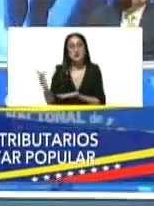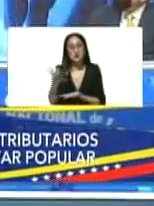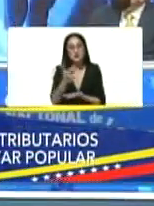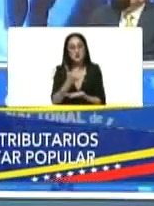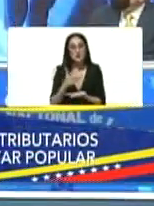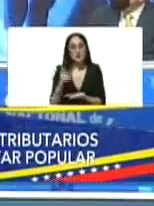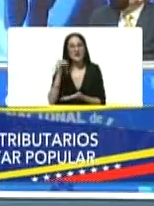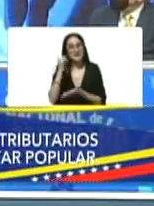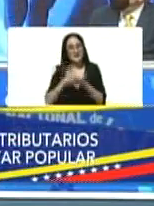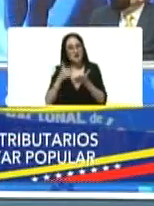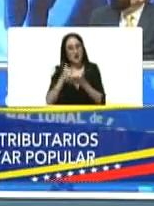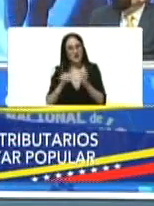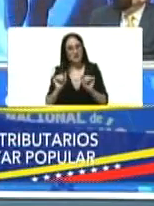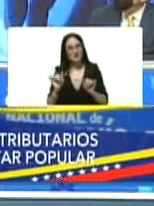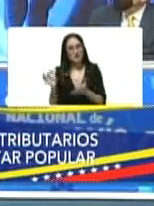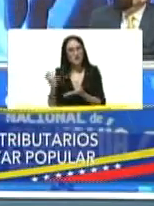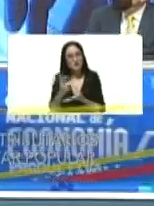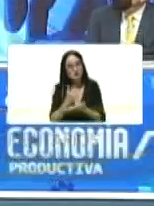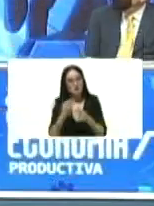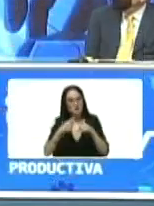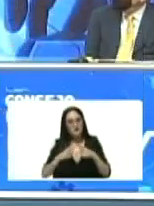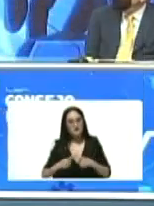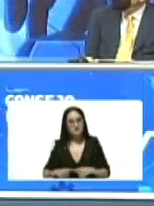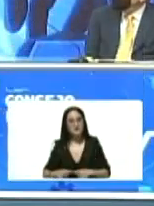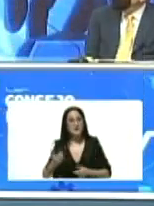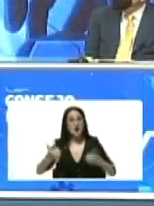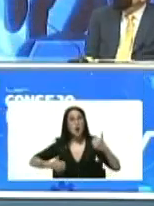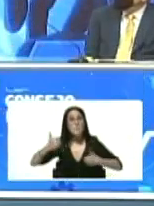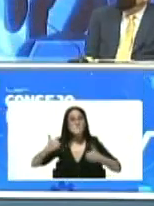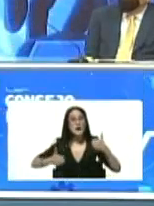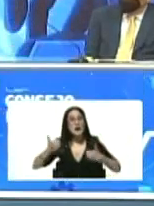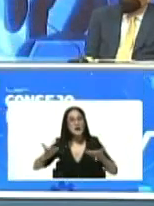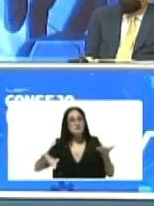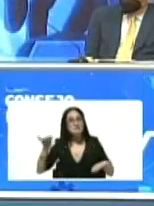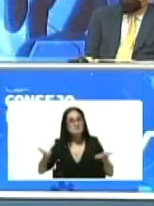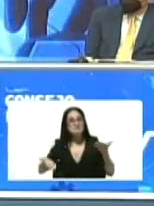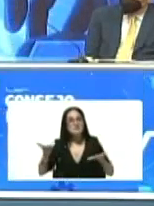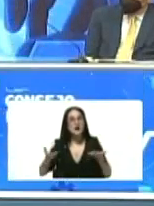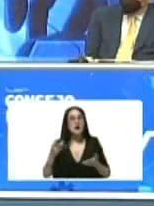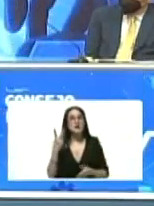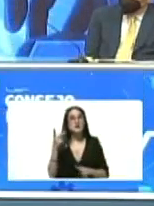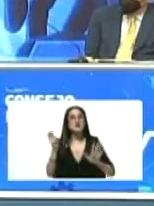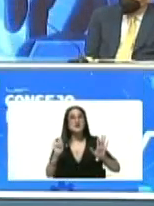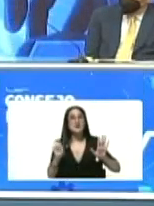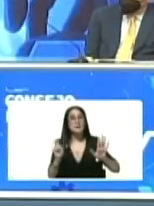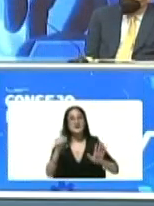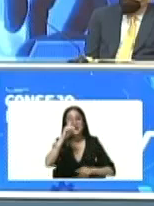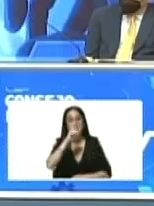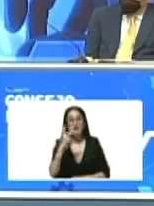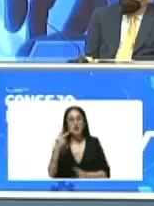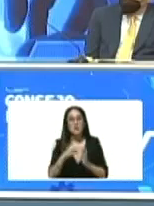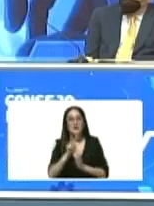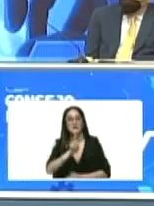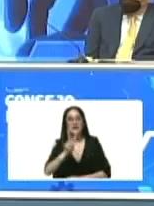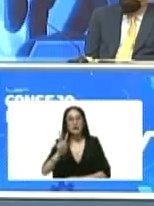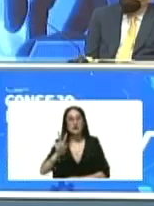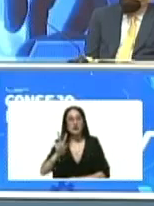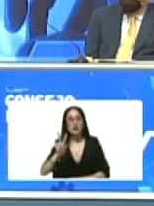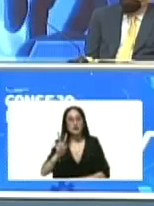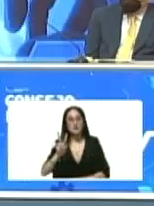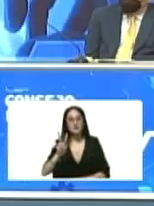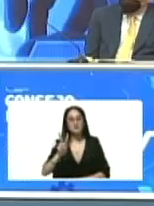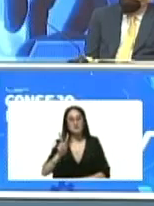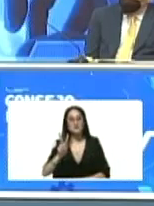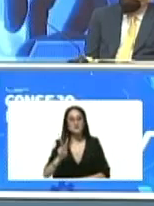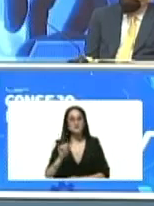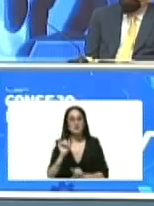tributaria, al comparar los primeros 7 meses del año 2022 respecto del